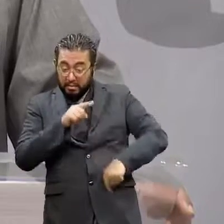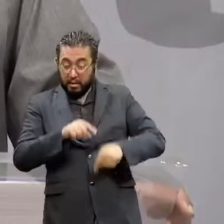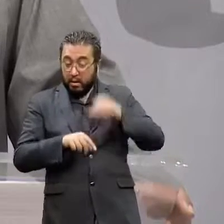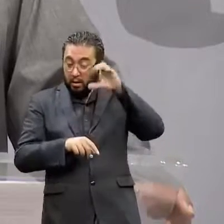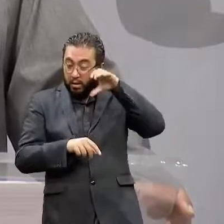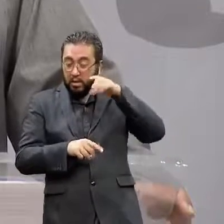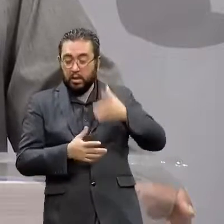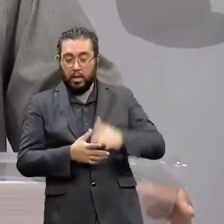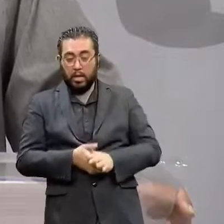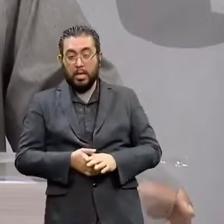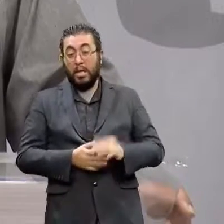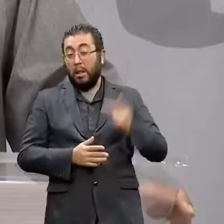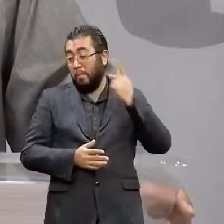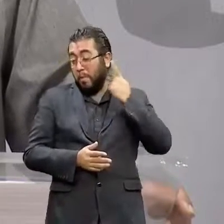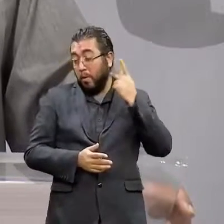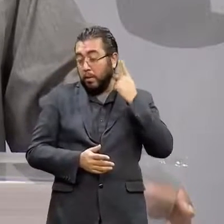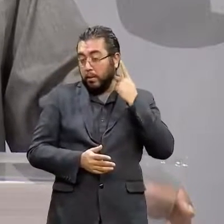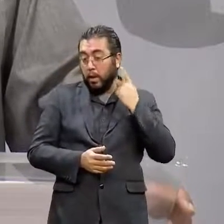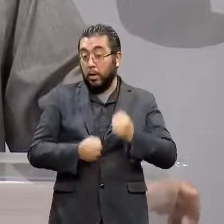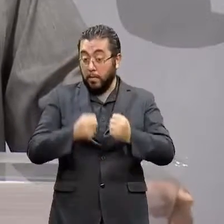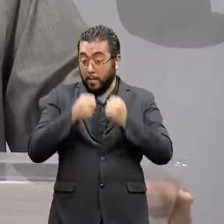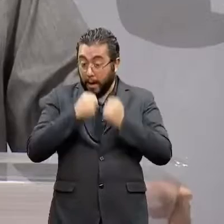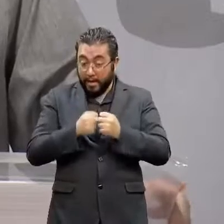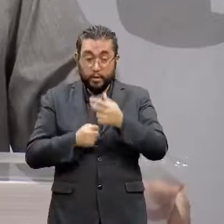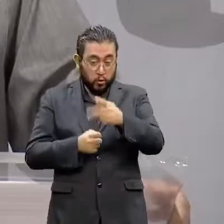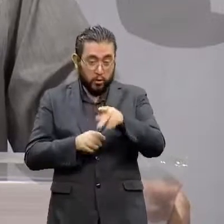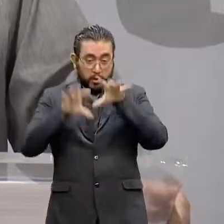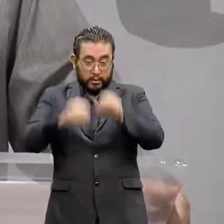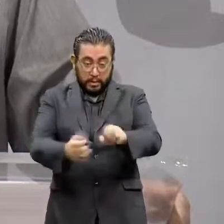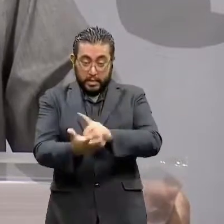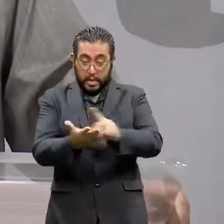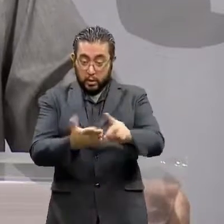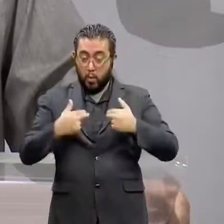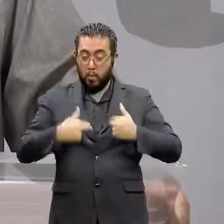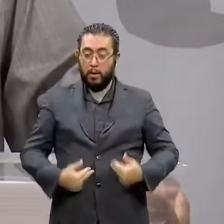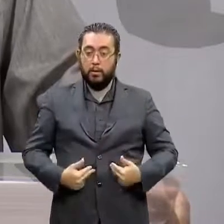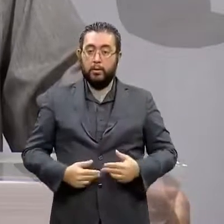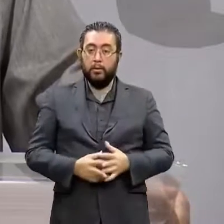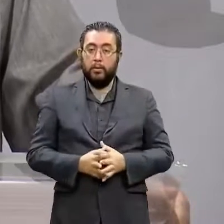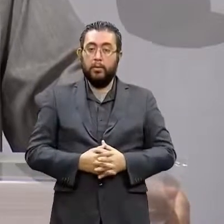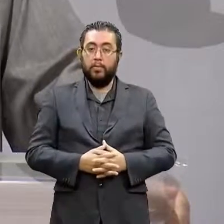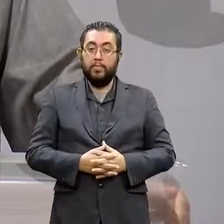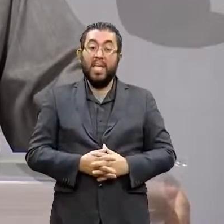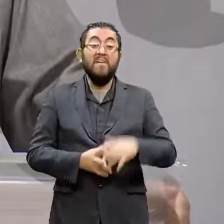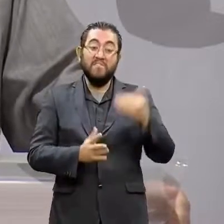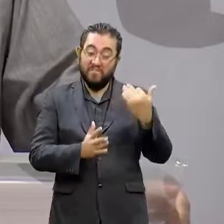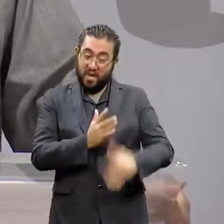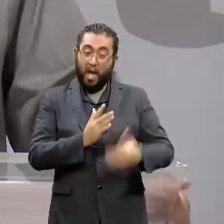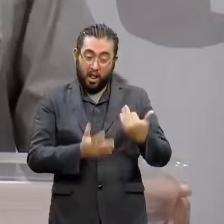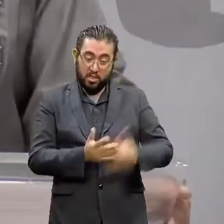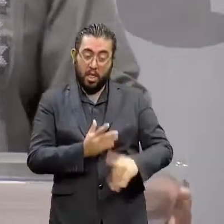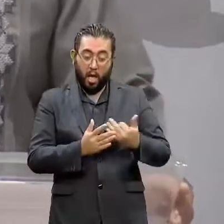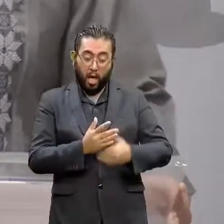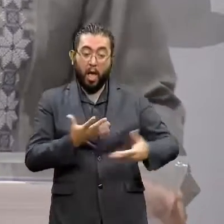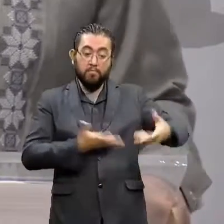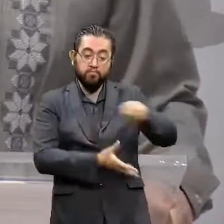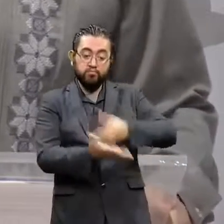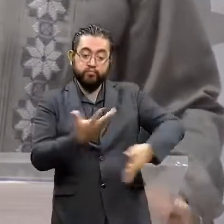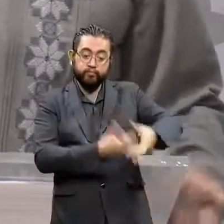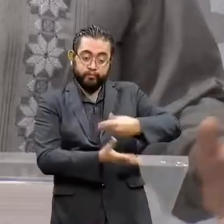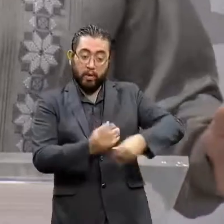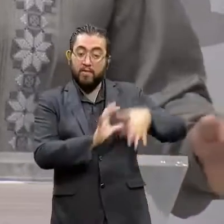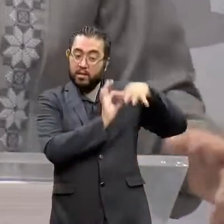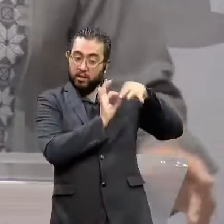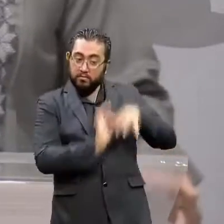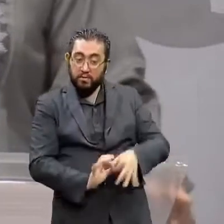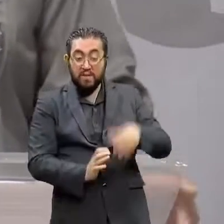políticas para garantizar el ejercicio de los Derechos Humanos ha sido la falta de coordinación institucional y el